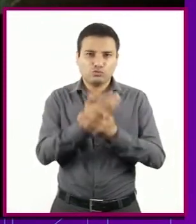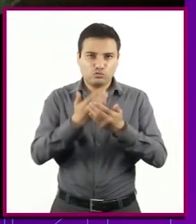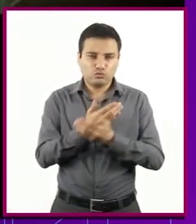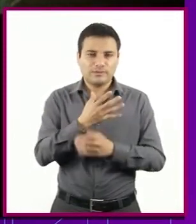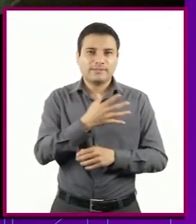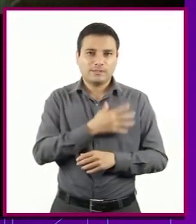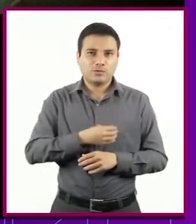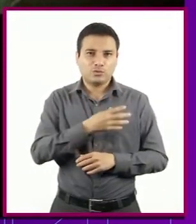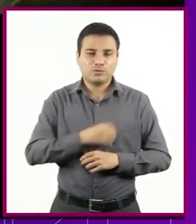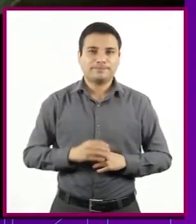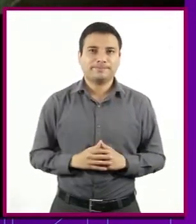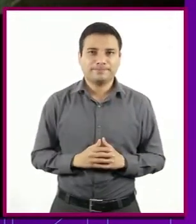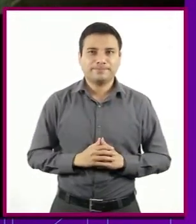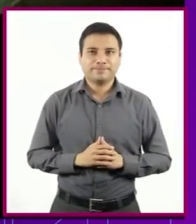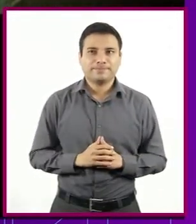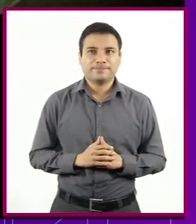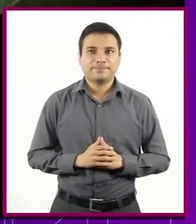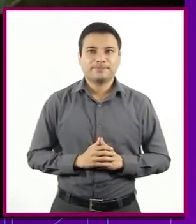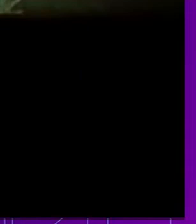cosmos.